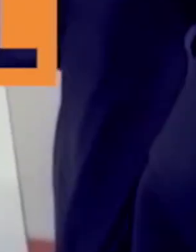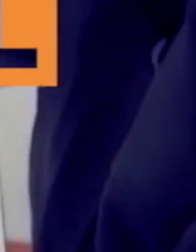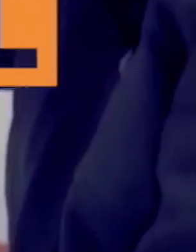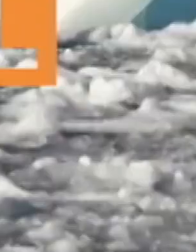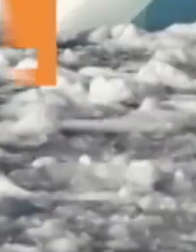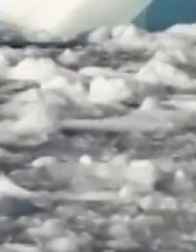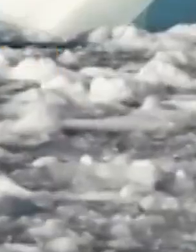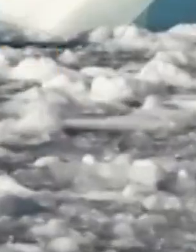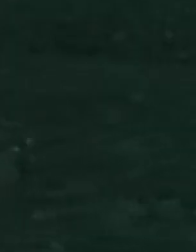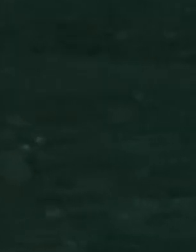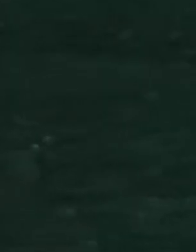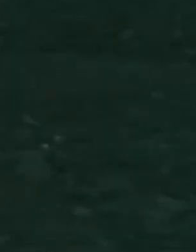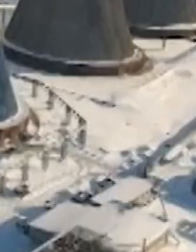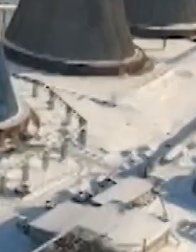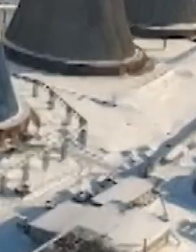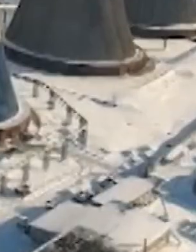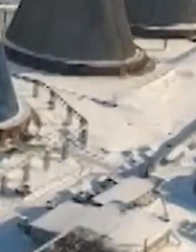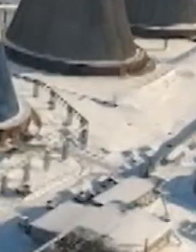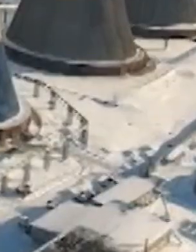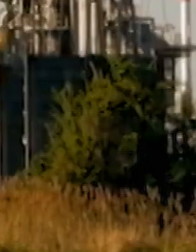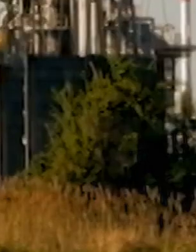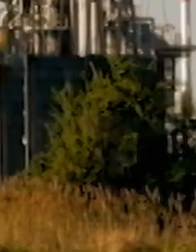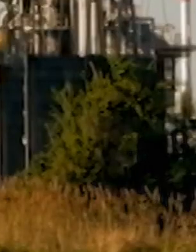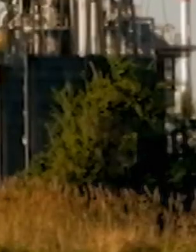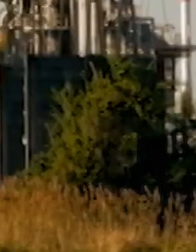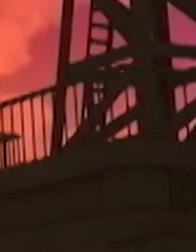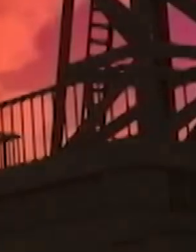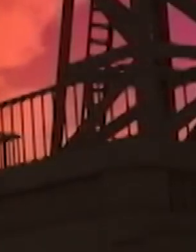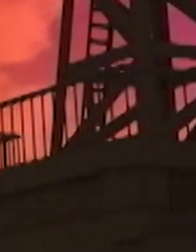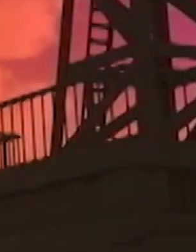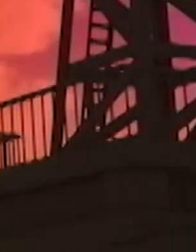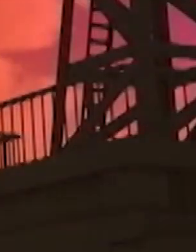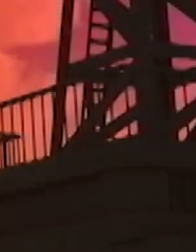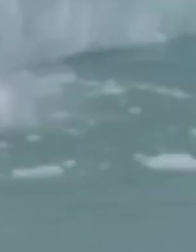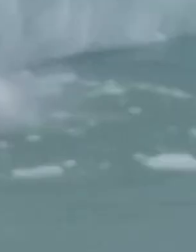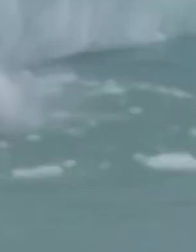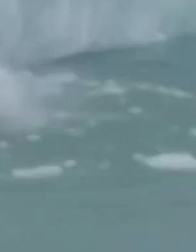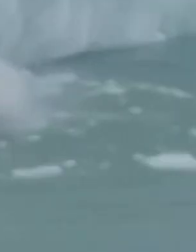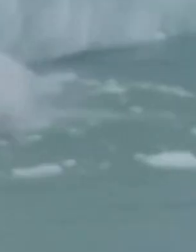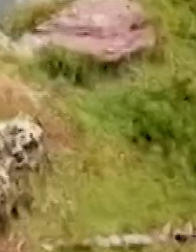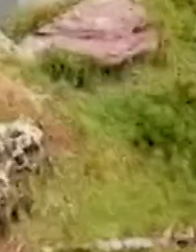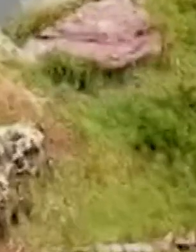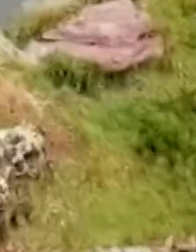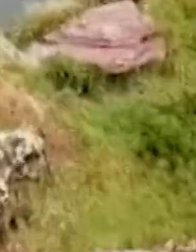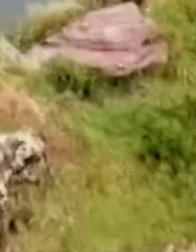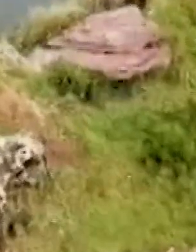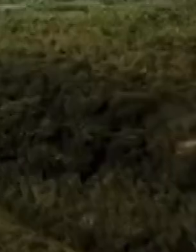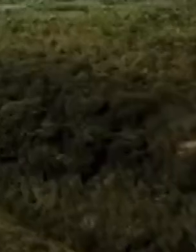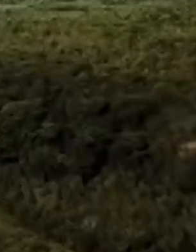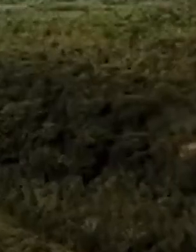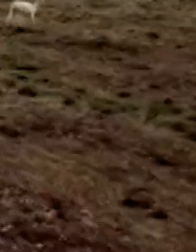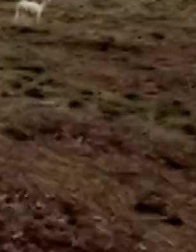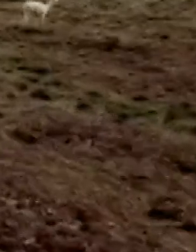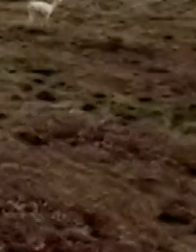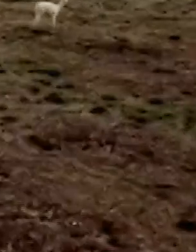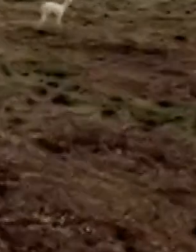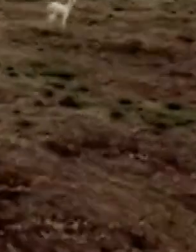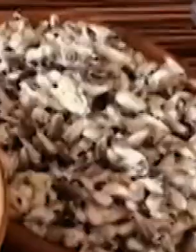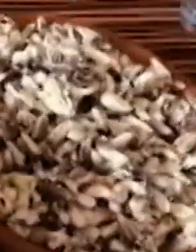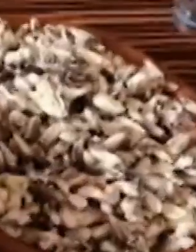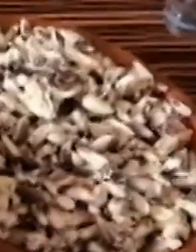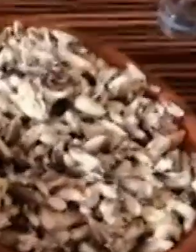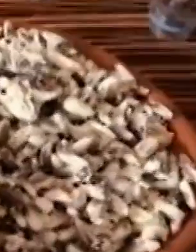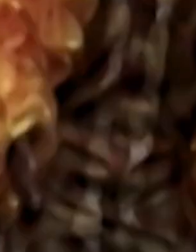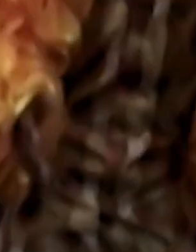Ciencia, naturaleza, avances tecnológicos, la diversidad biológica. Todo eso y más